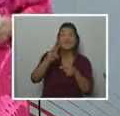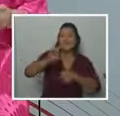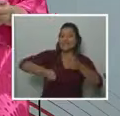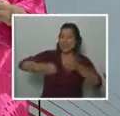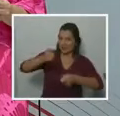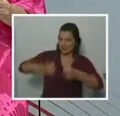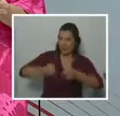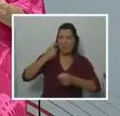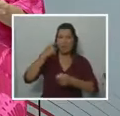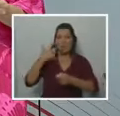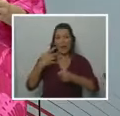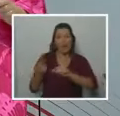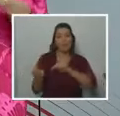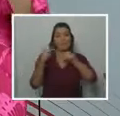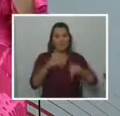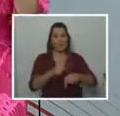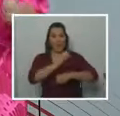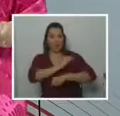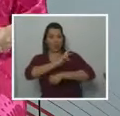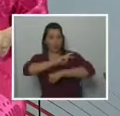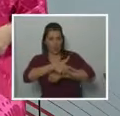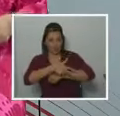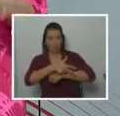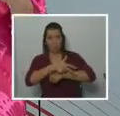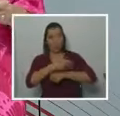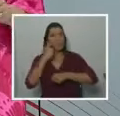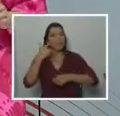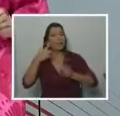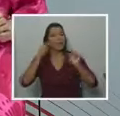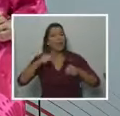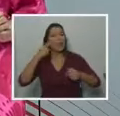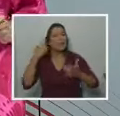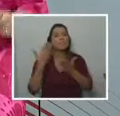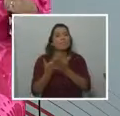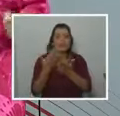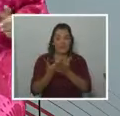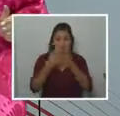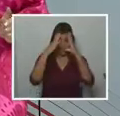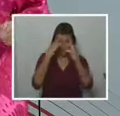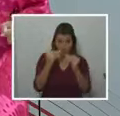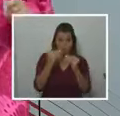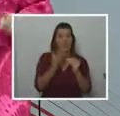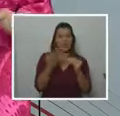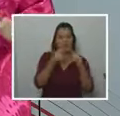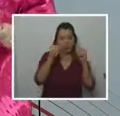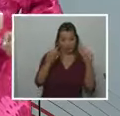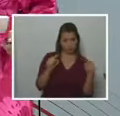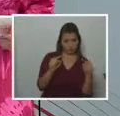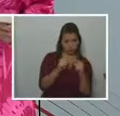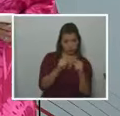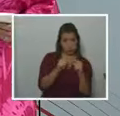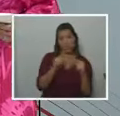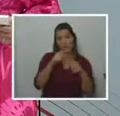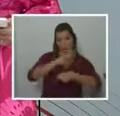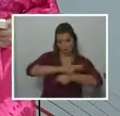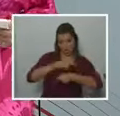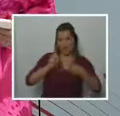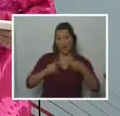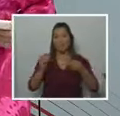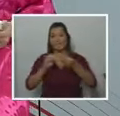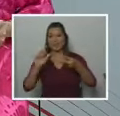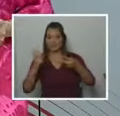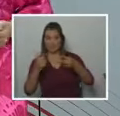para poder ya verificar los pedacitos y efectivamente para que usted pueda acompañarnos el próximo